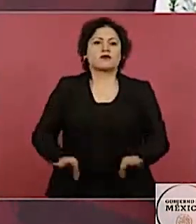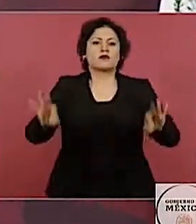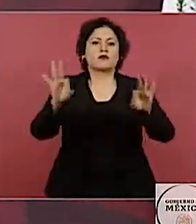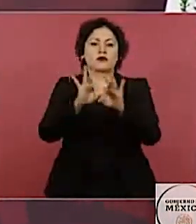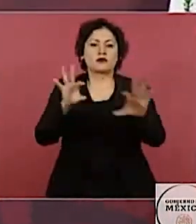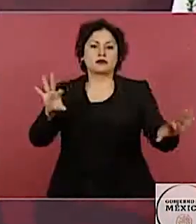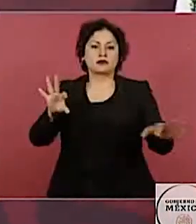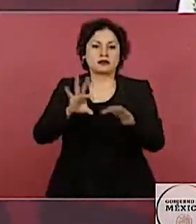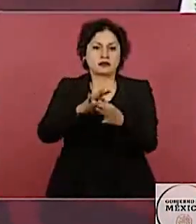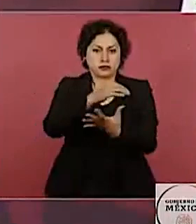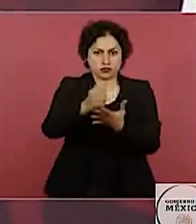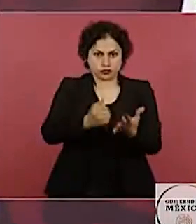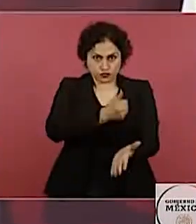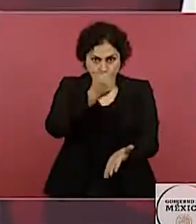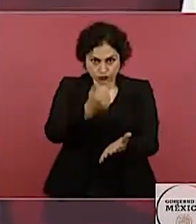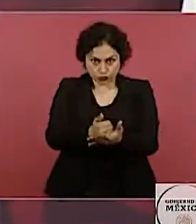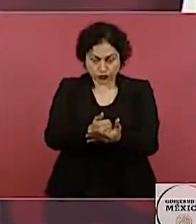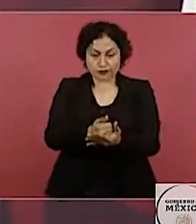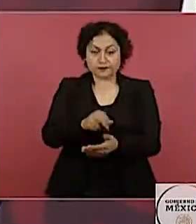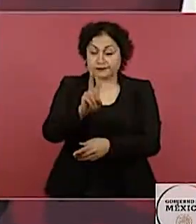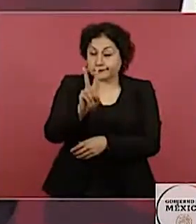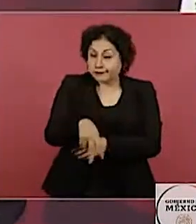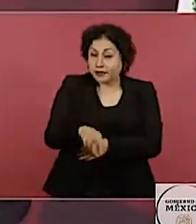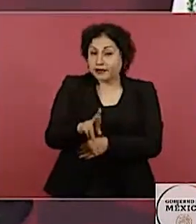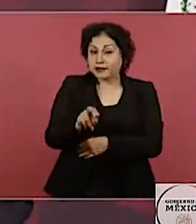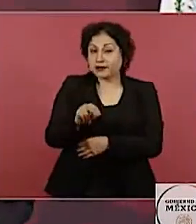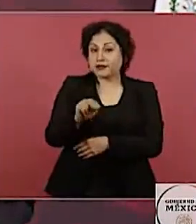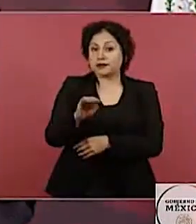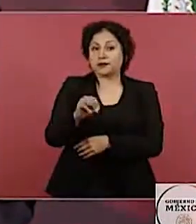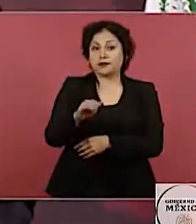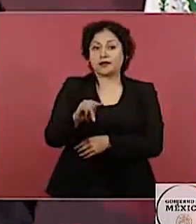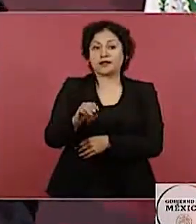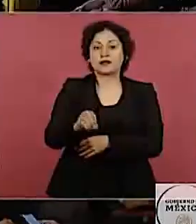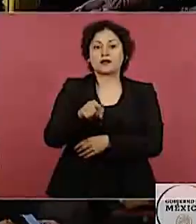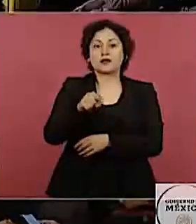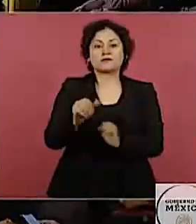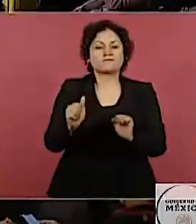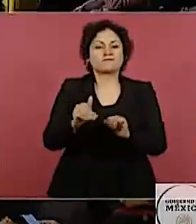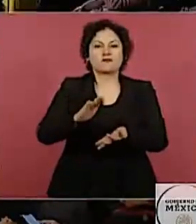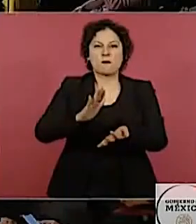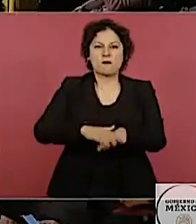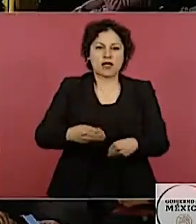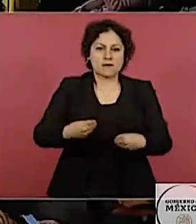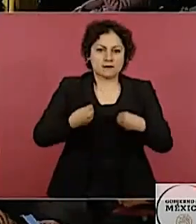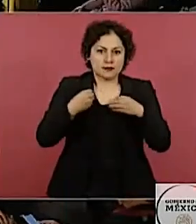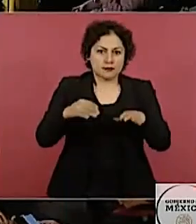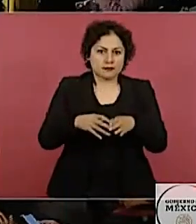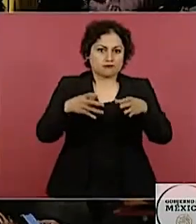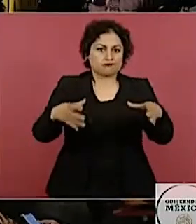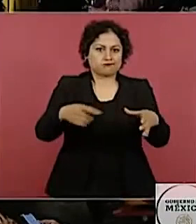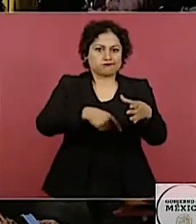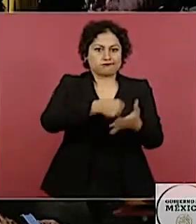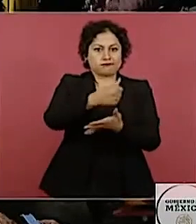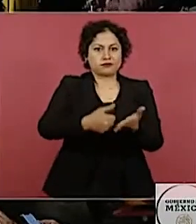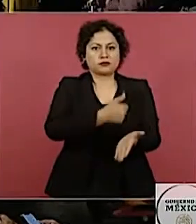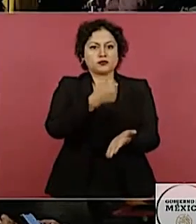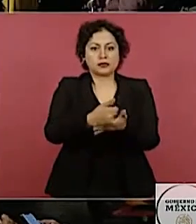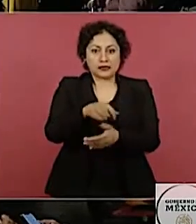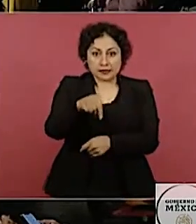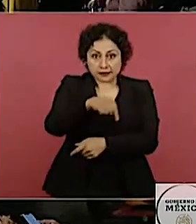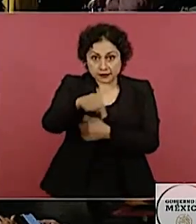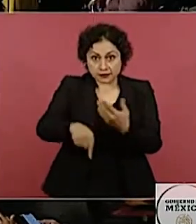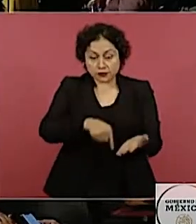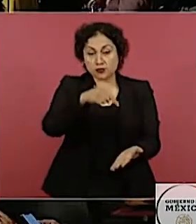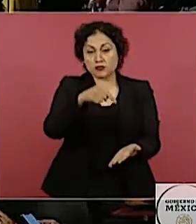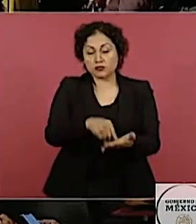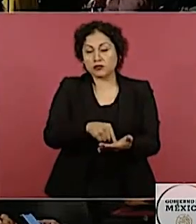Renacimiento es como la más popular la más habitada ahí estamos ahorita rizando avances al orden del